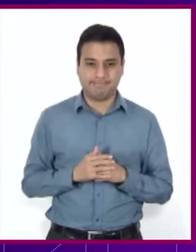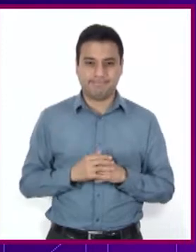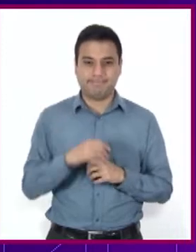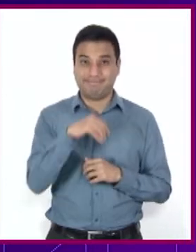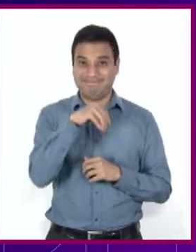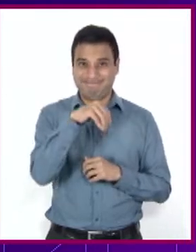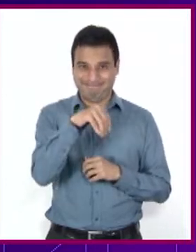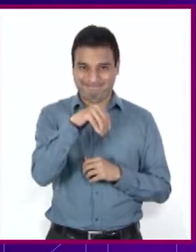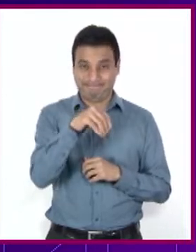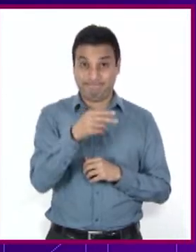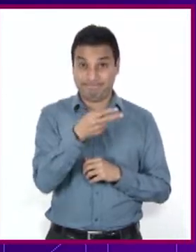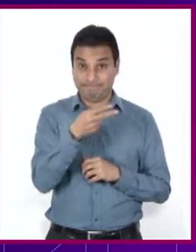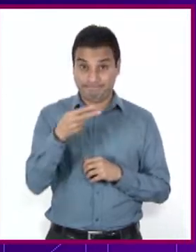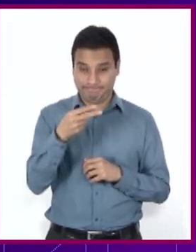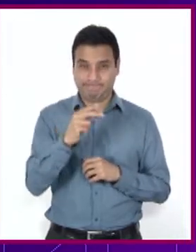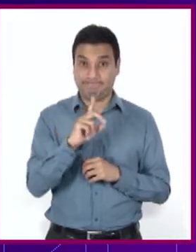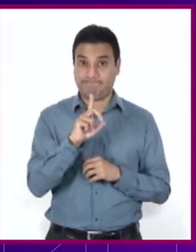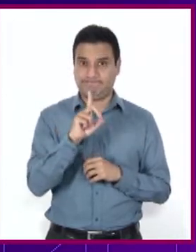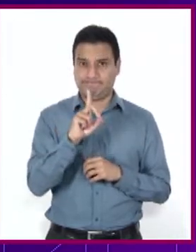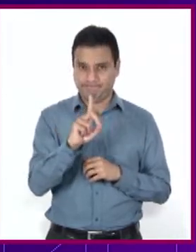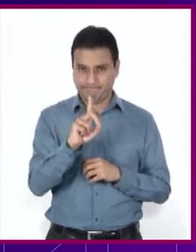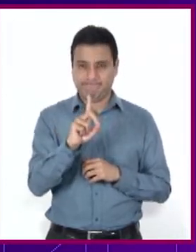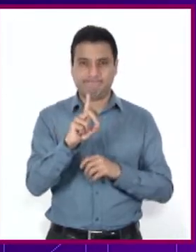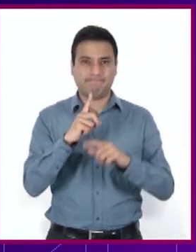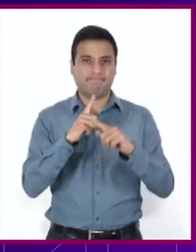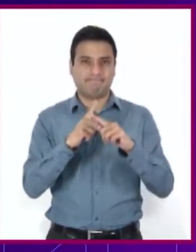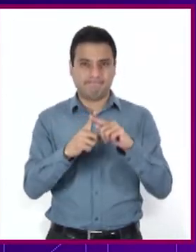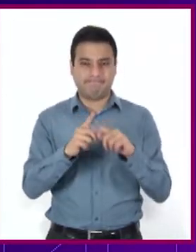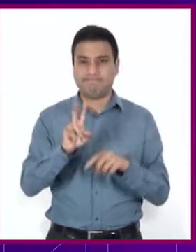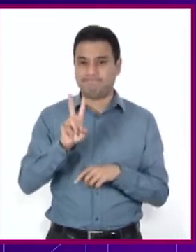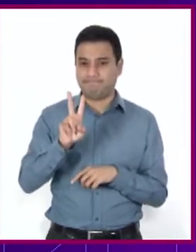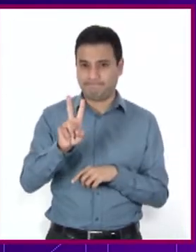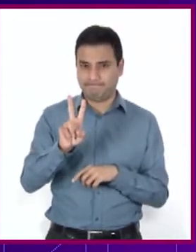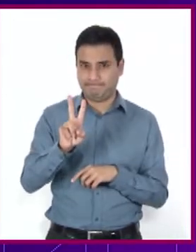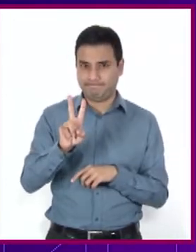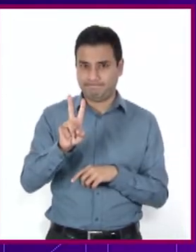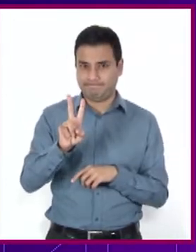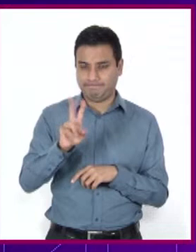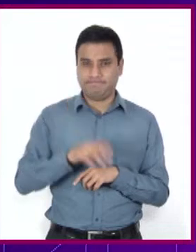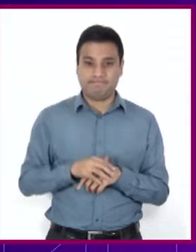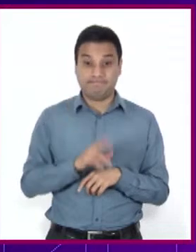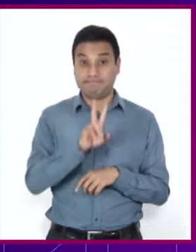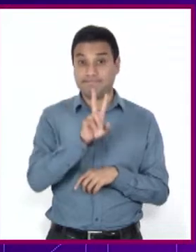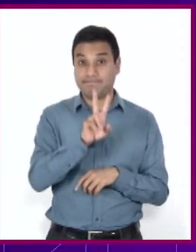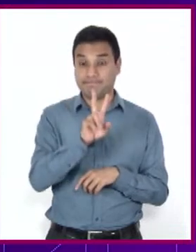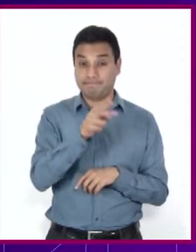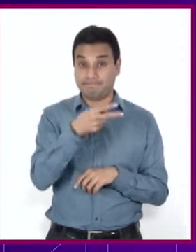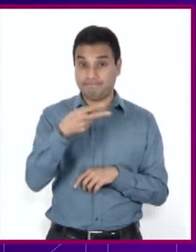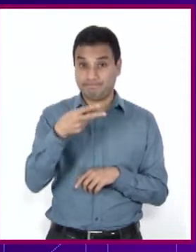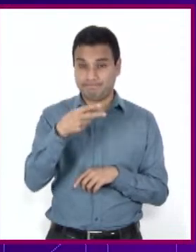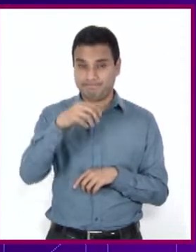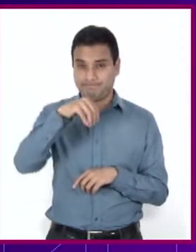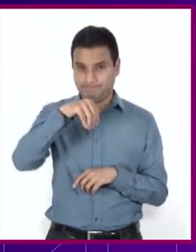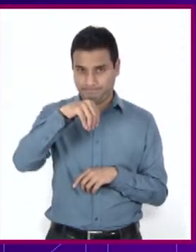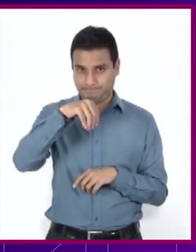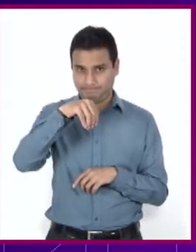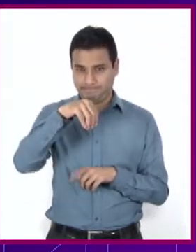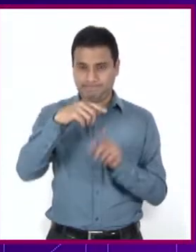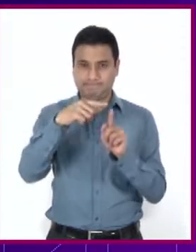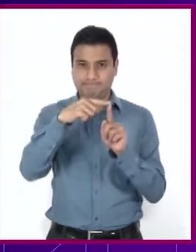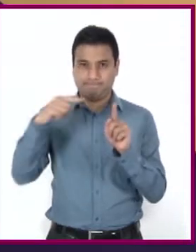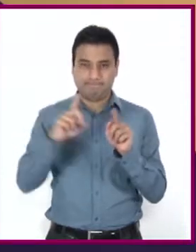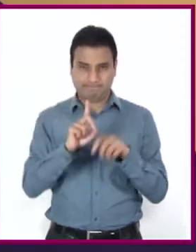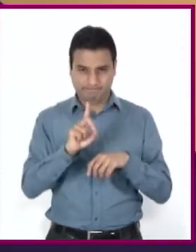Masa es igual a densidad por volumen y volumen es igual a masa entre